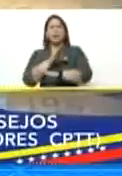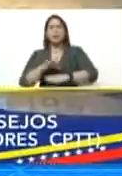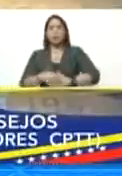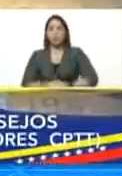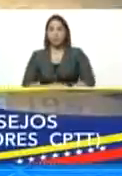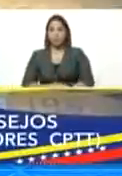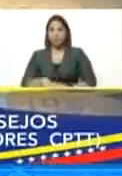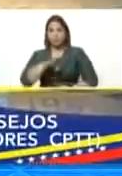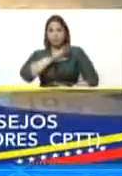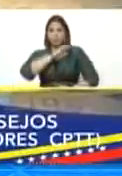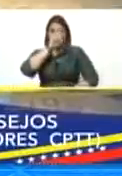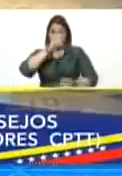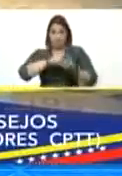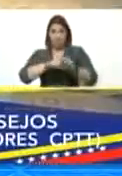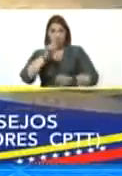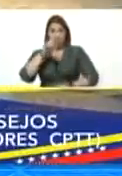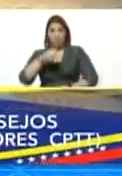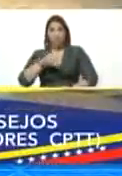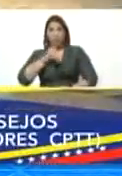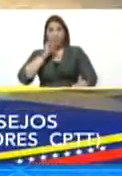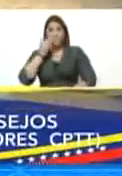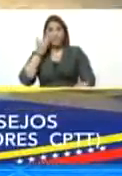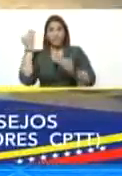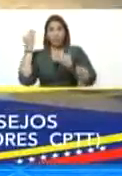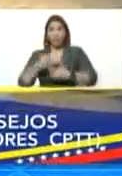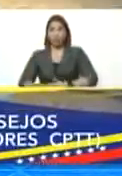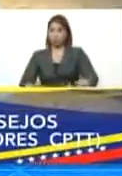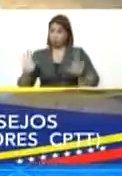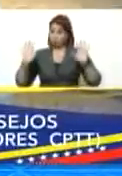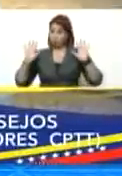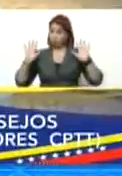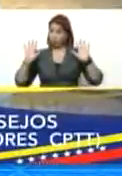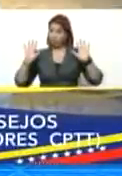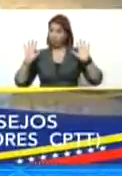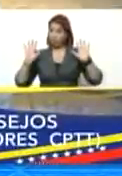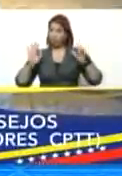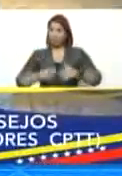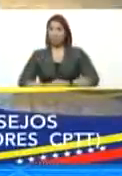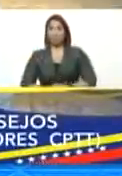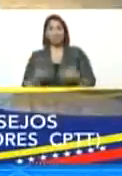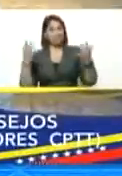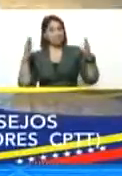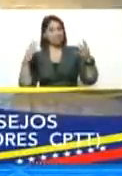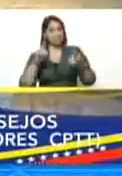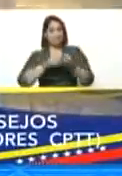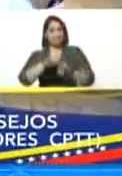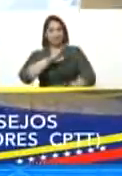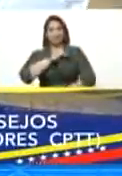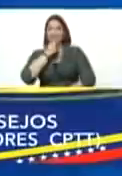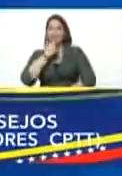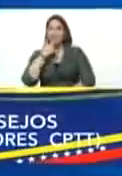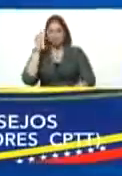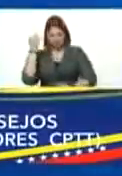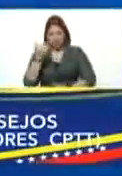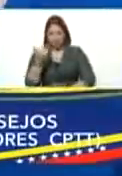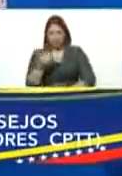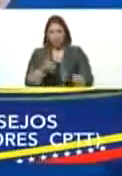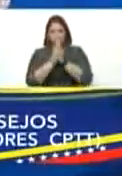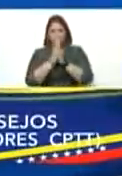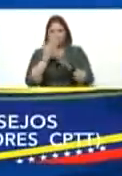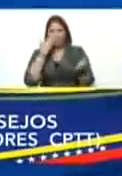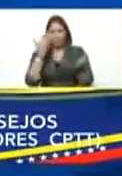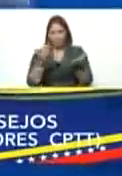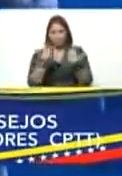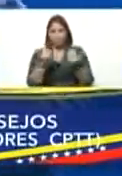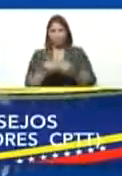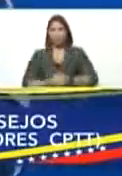Cilita. Mira, Cilita también le llegó su café, chica. Cilita la bonita. Ven acá, Cilita, ven acá. Sube por